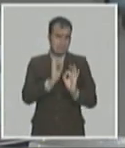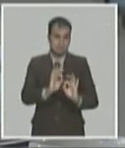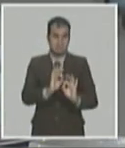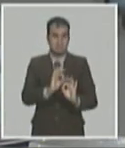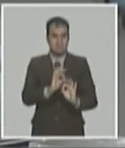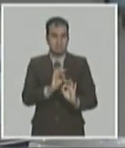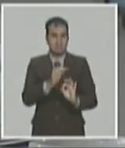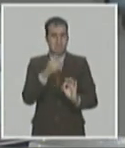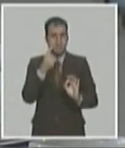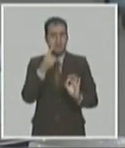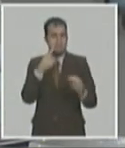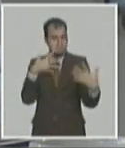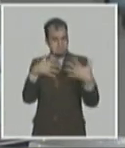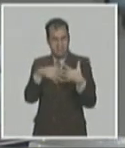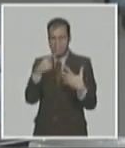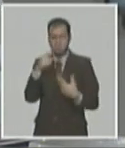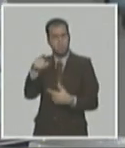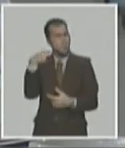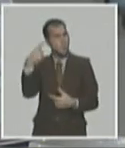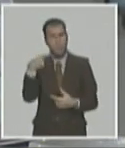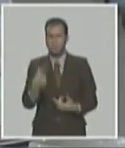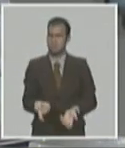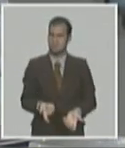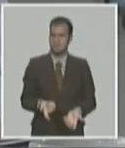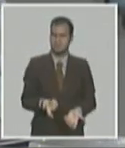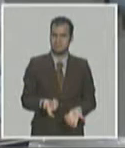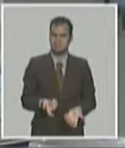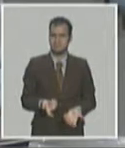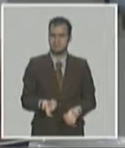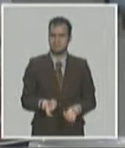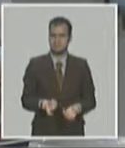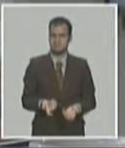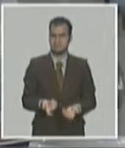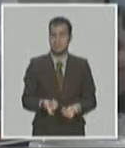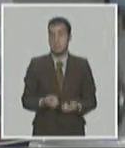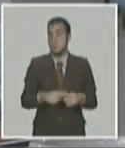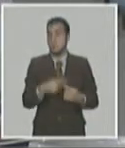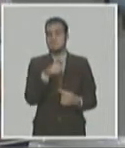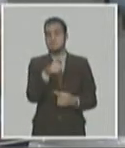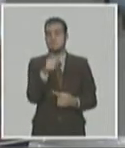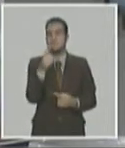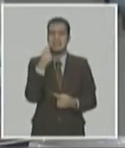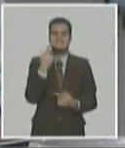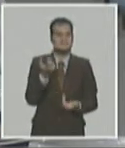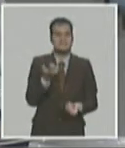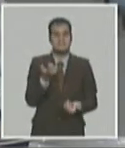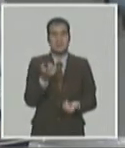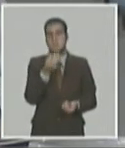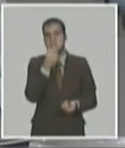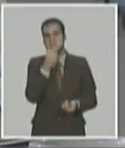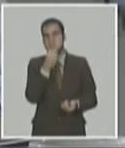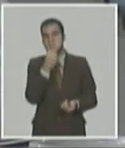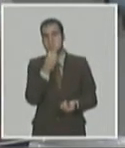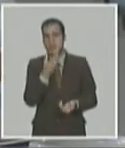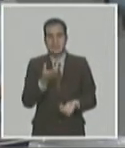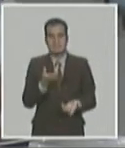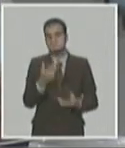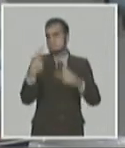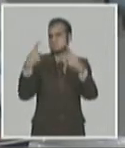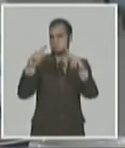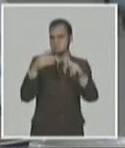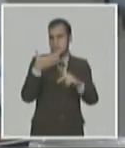hombro y me dijo: Morales, tú estás loco, porque realmente él veía que había toda una posibilidad de desarrollo